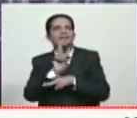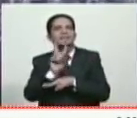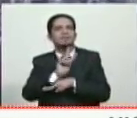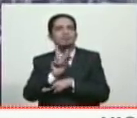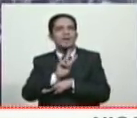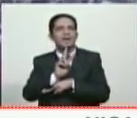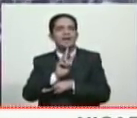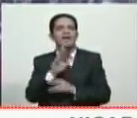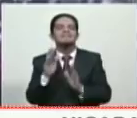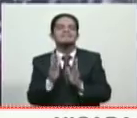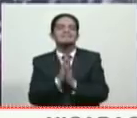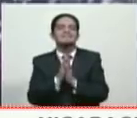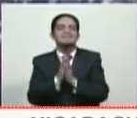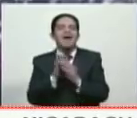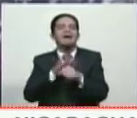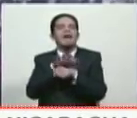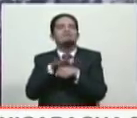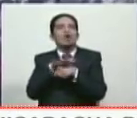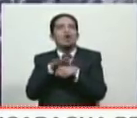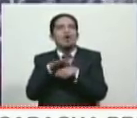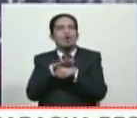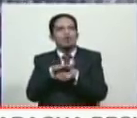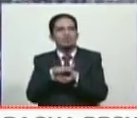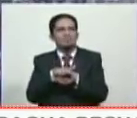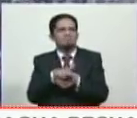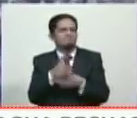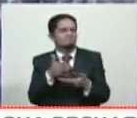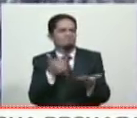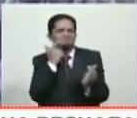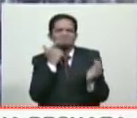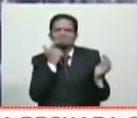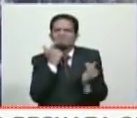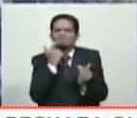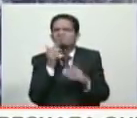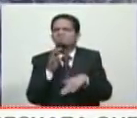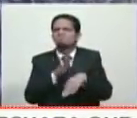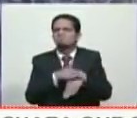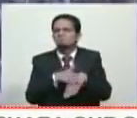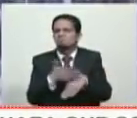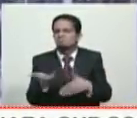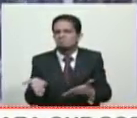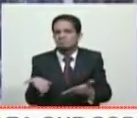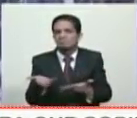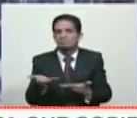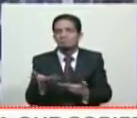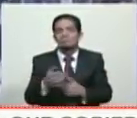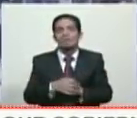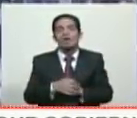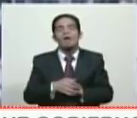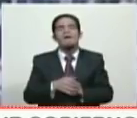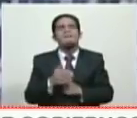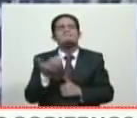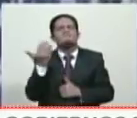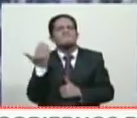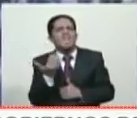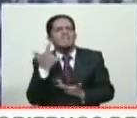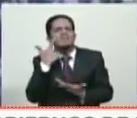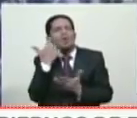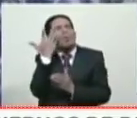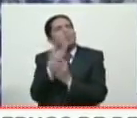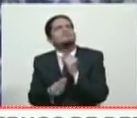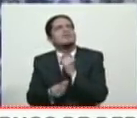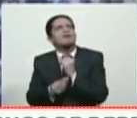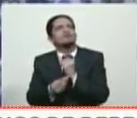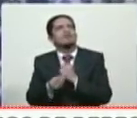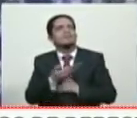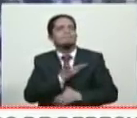de San Antonio. ¿Será que vienen huyendo de la estulticia y la ignorancia de Iván Duque? ¿O es que vienen, como ocurre